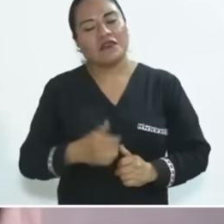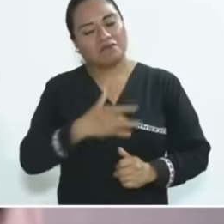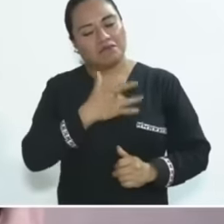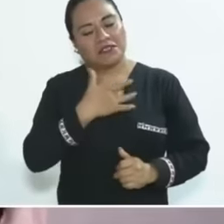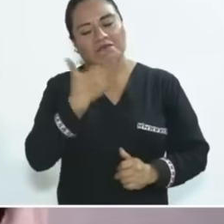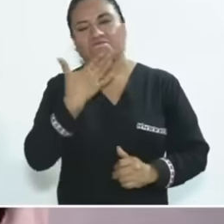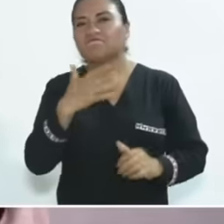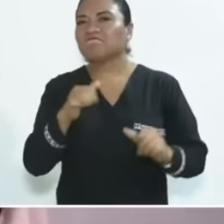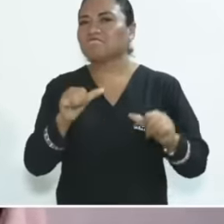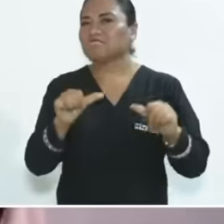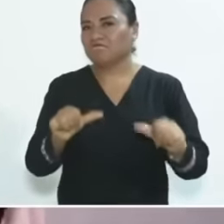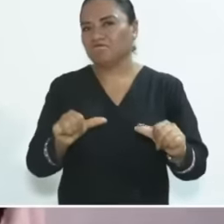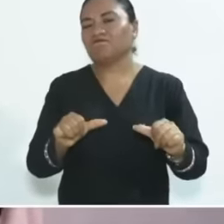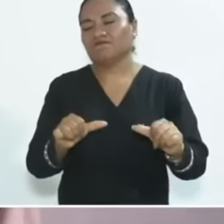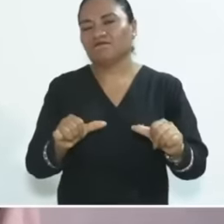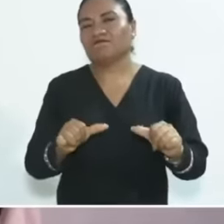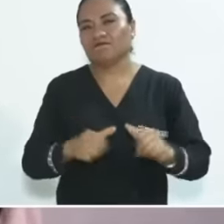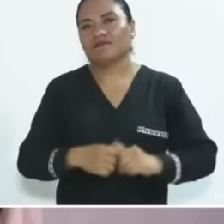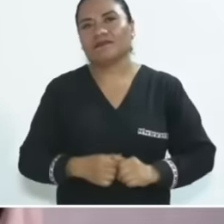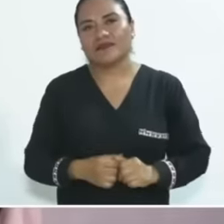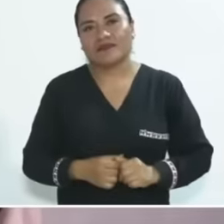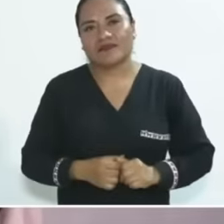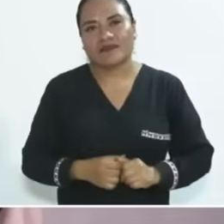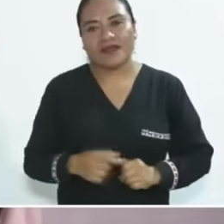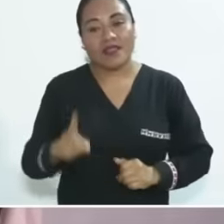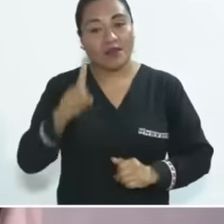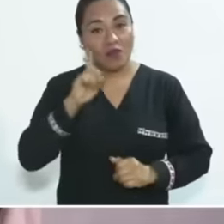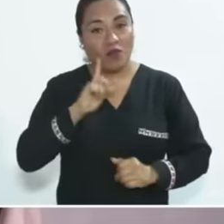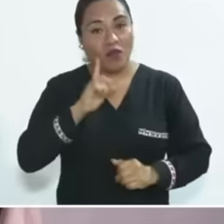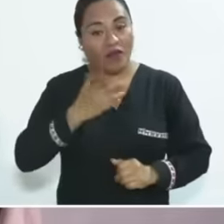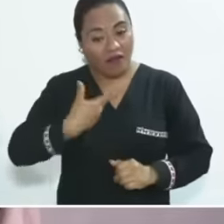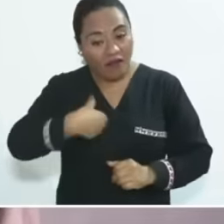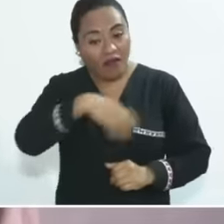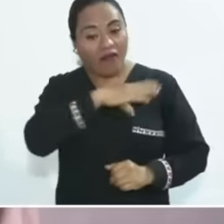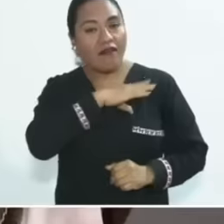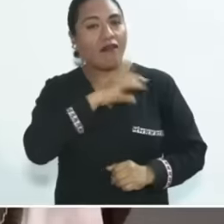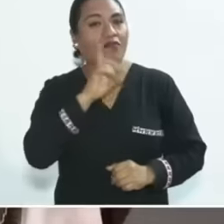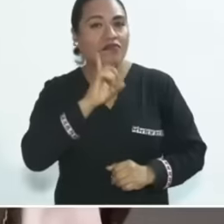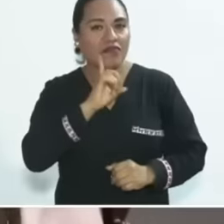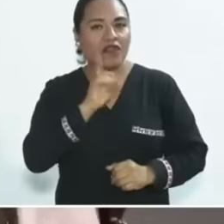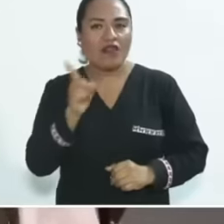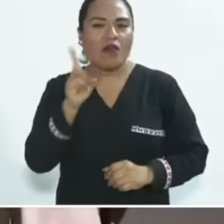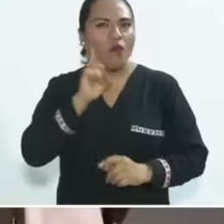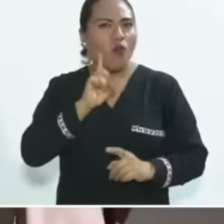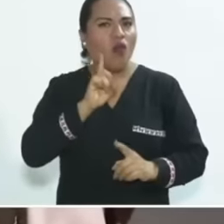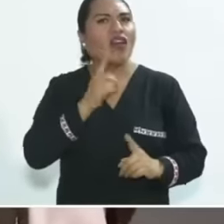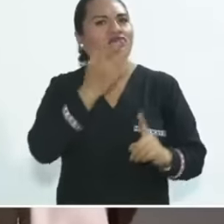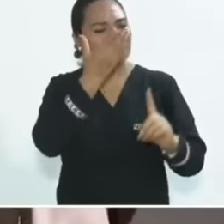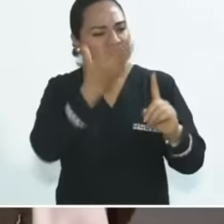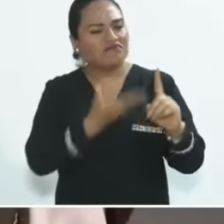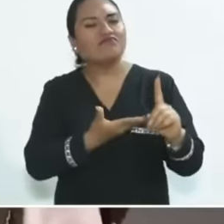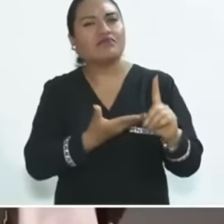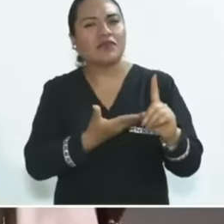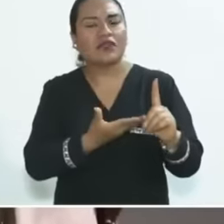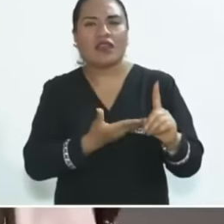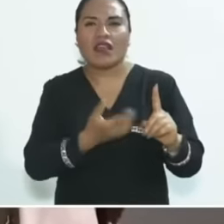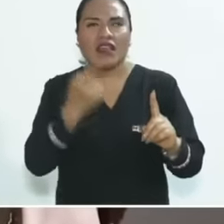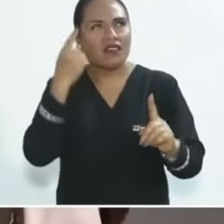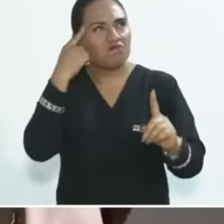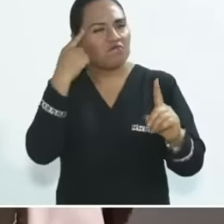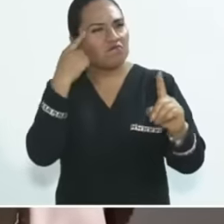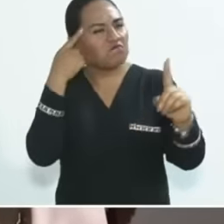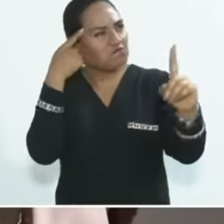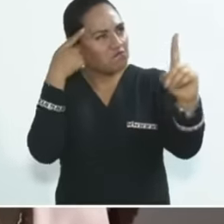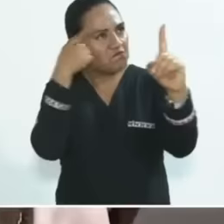satisfacción el que Claudia es una mujer con convicciones, con